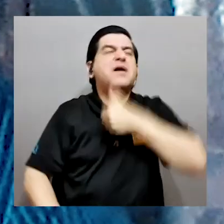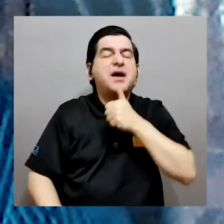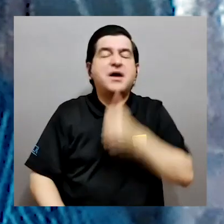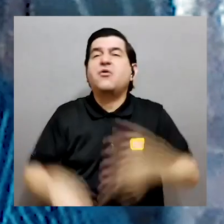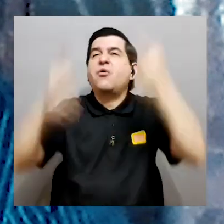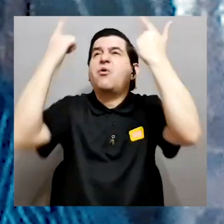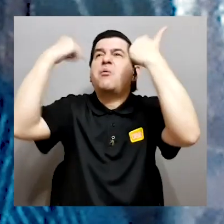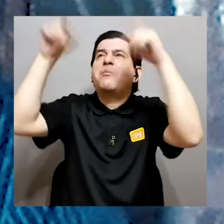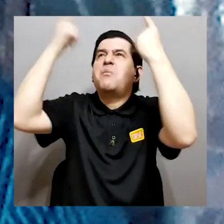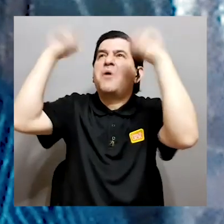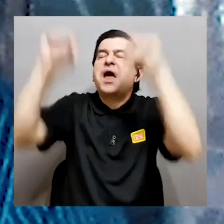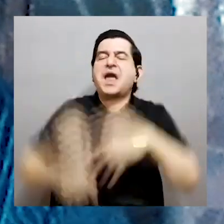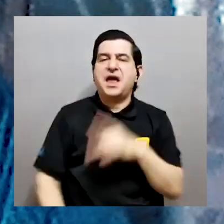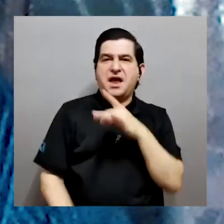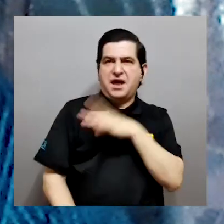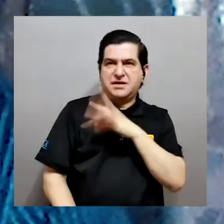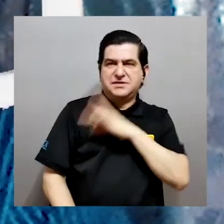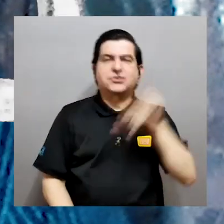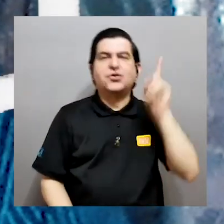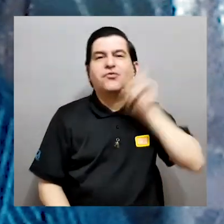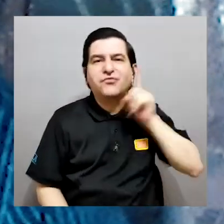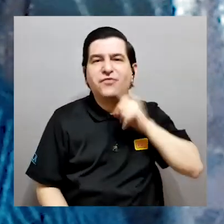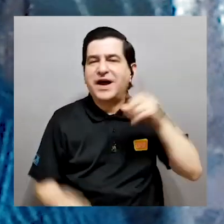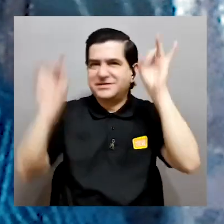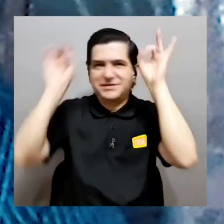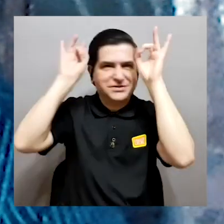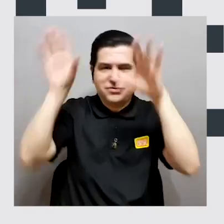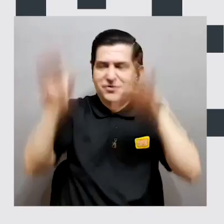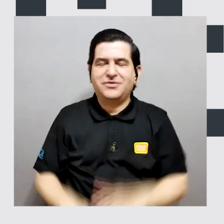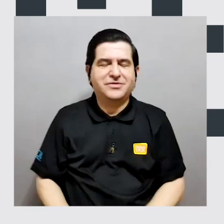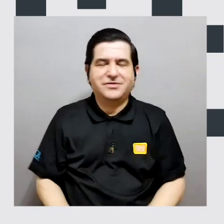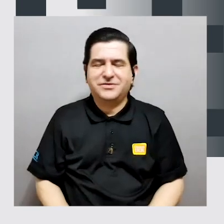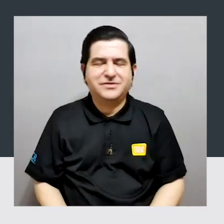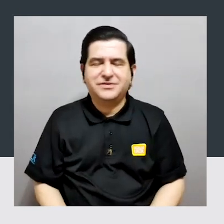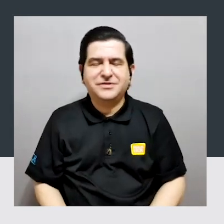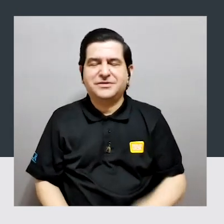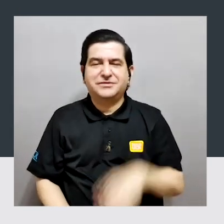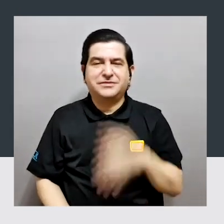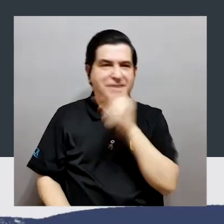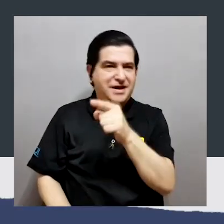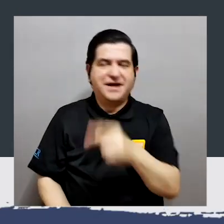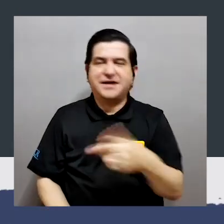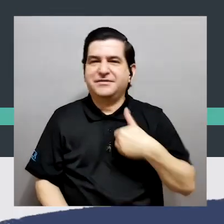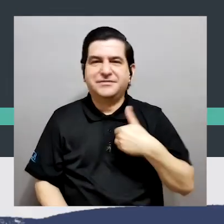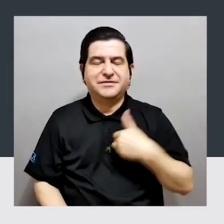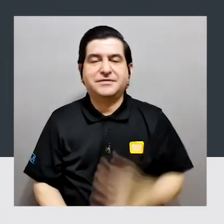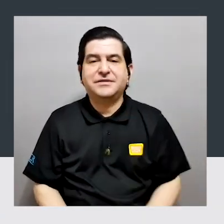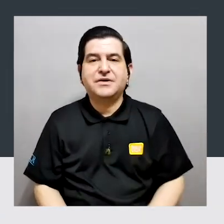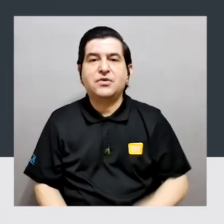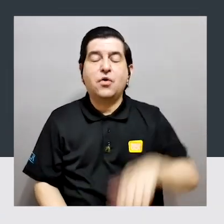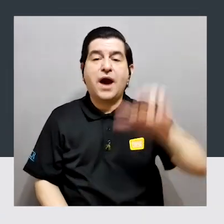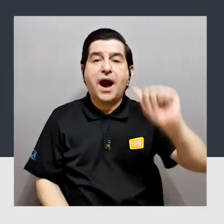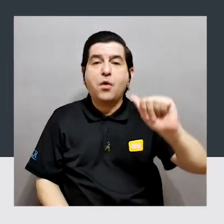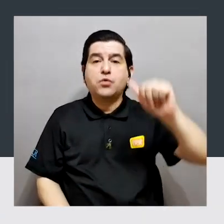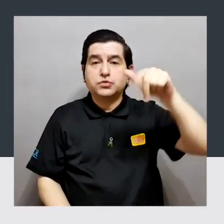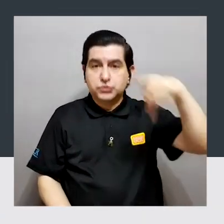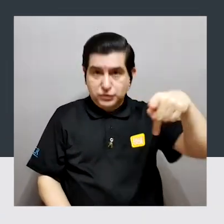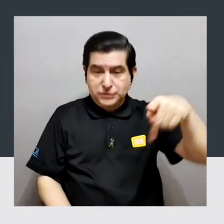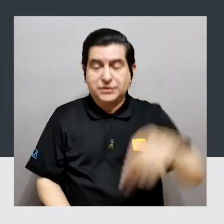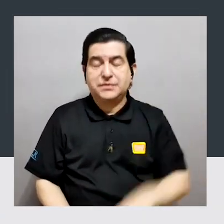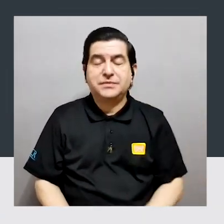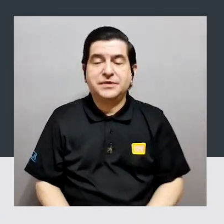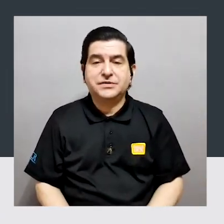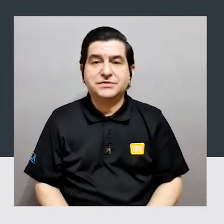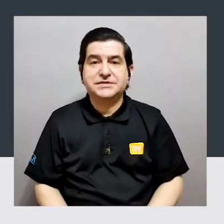el exitoso de Chile. Primero, es falso porque no fue exitoso. Bajo la dictadura de Augusto Pinochet,